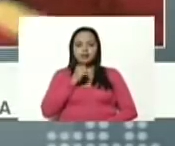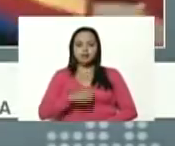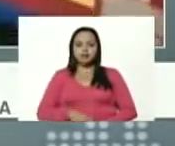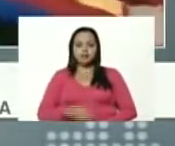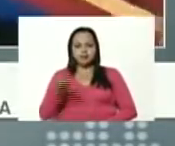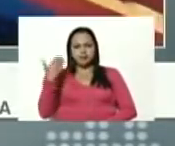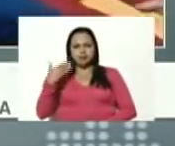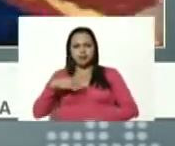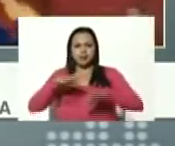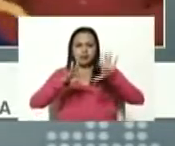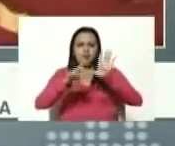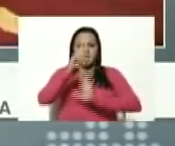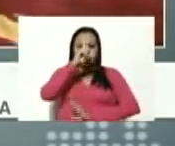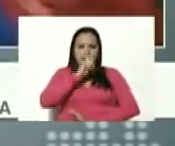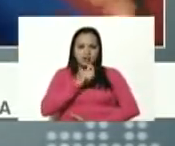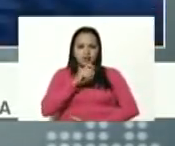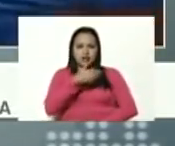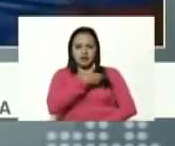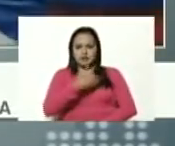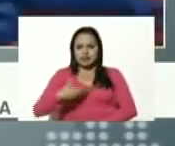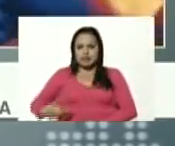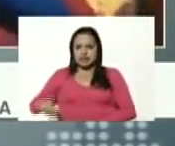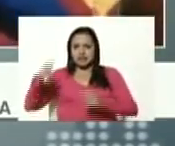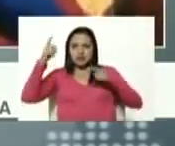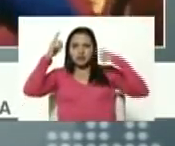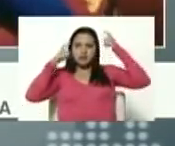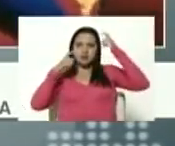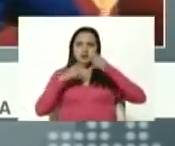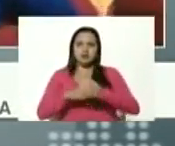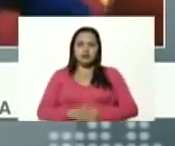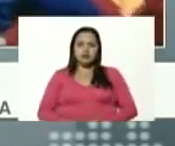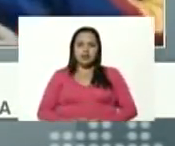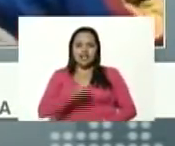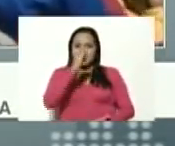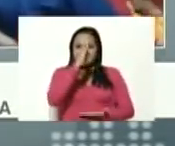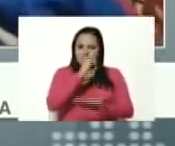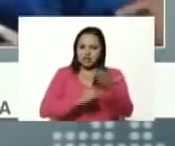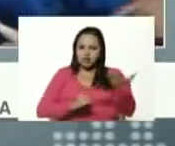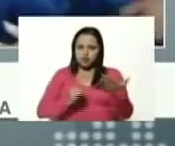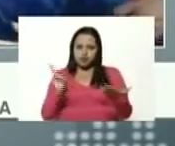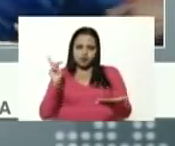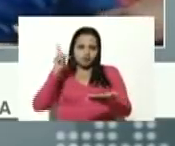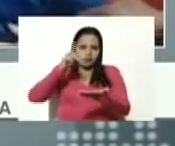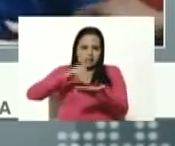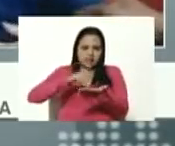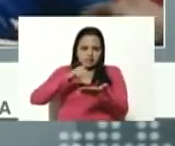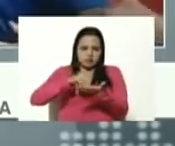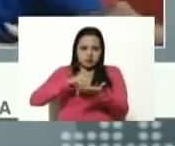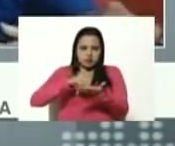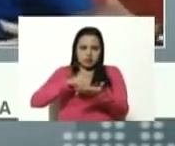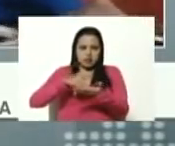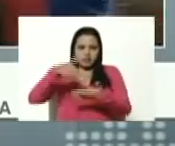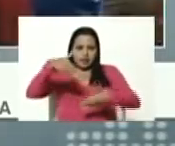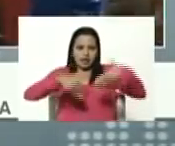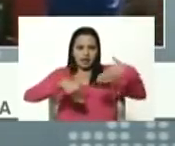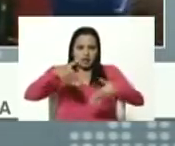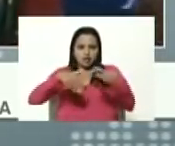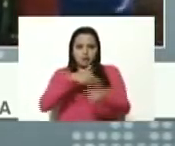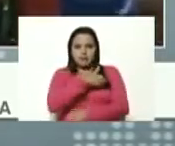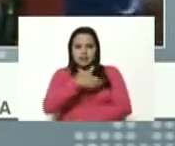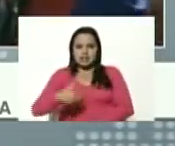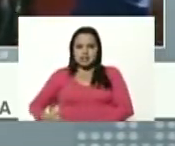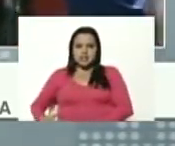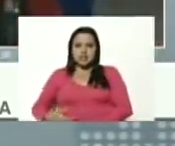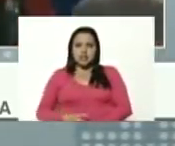hace 9 años, el comandante Hugo Chávez inscribió su candidatura para la elección